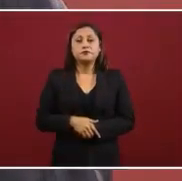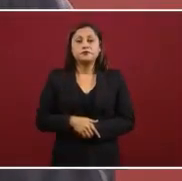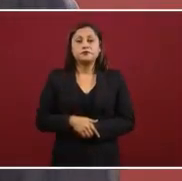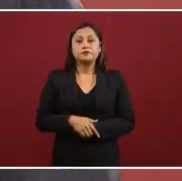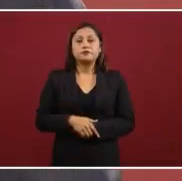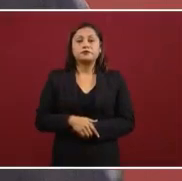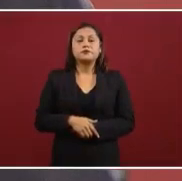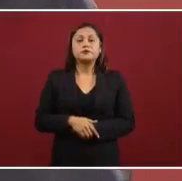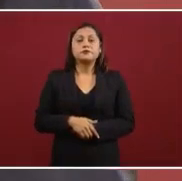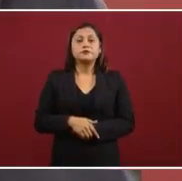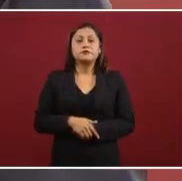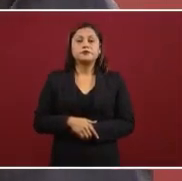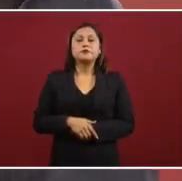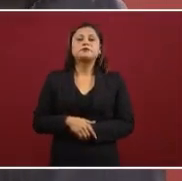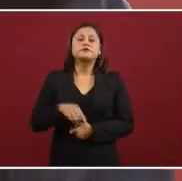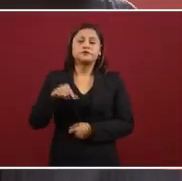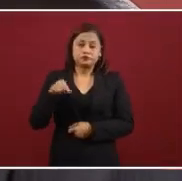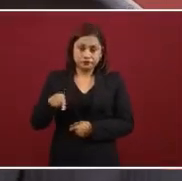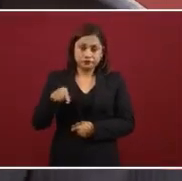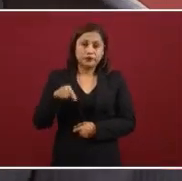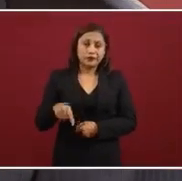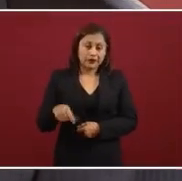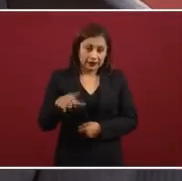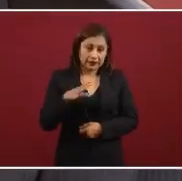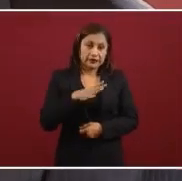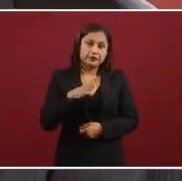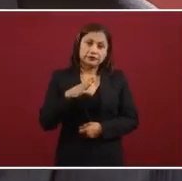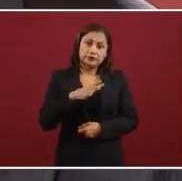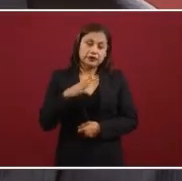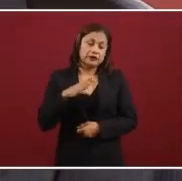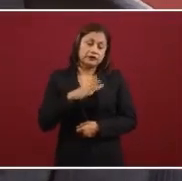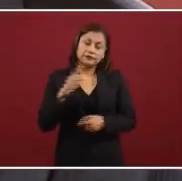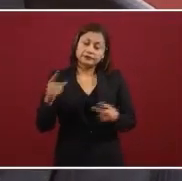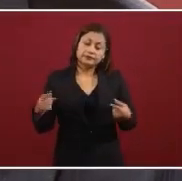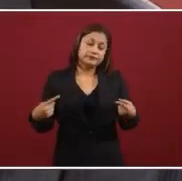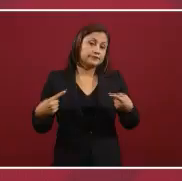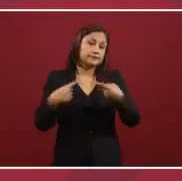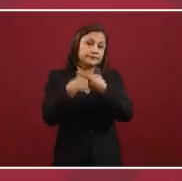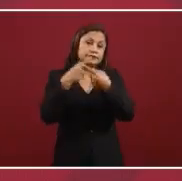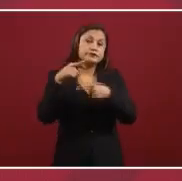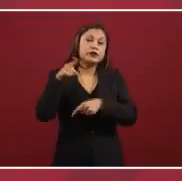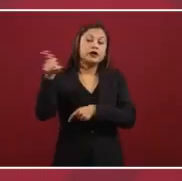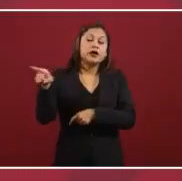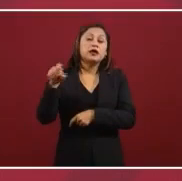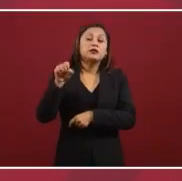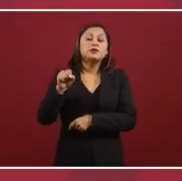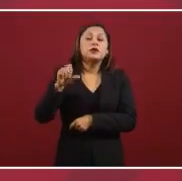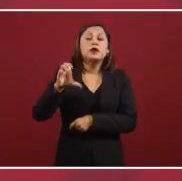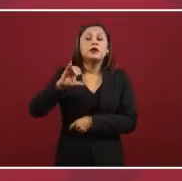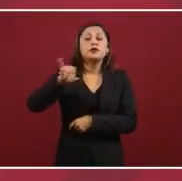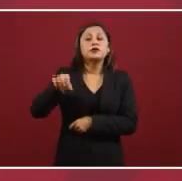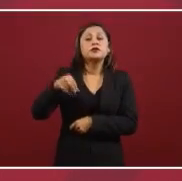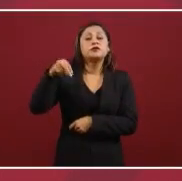un alegato, una controversia en la Suprema Corte de Justicia,